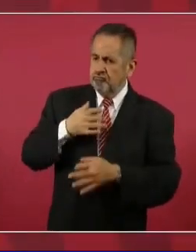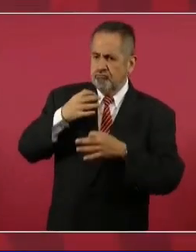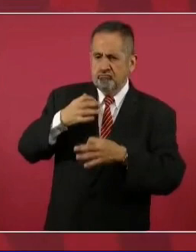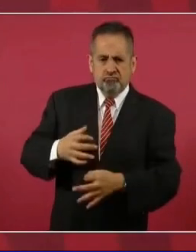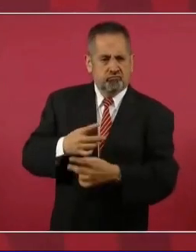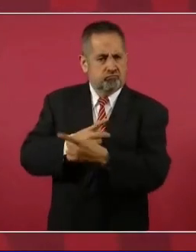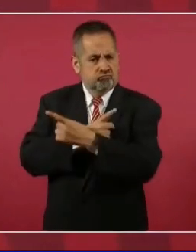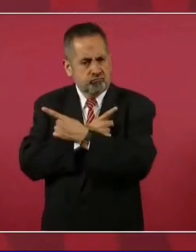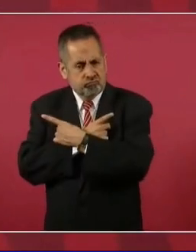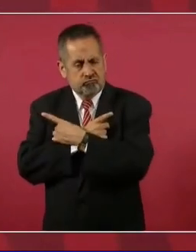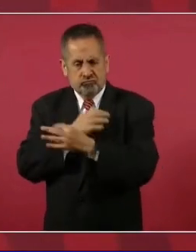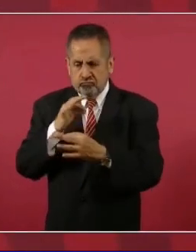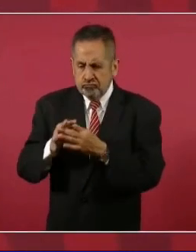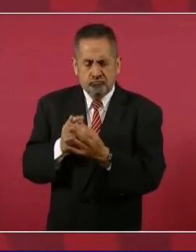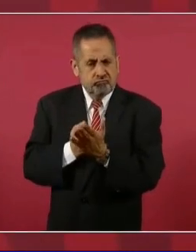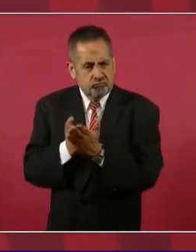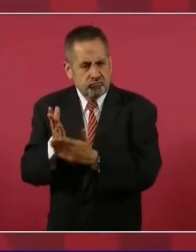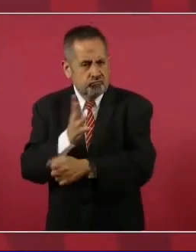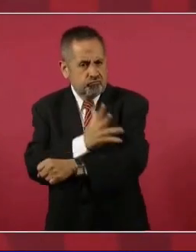morales,